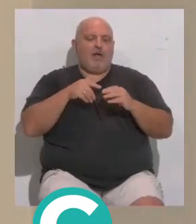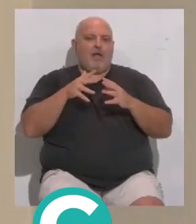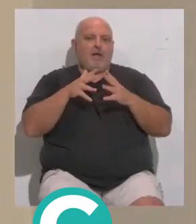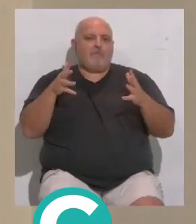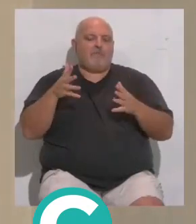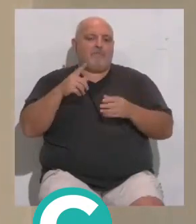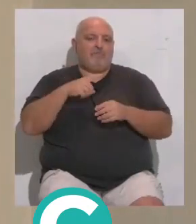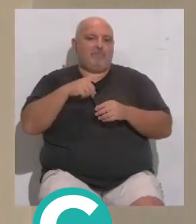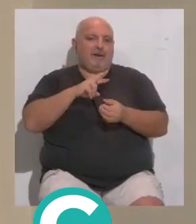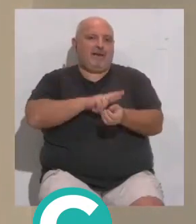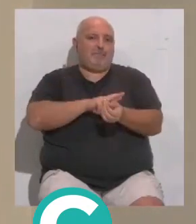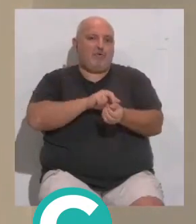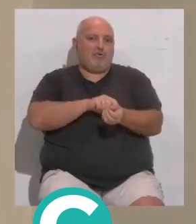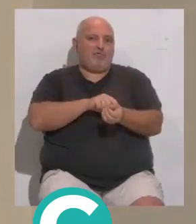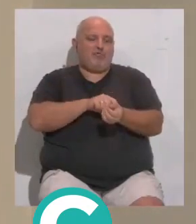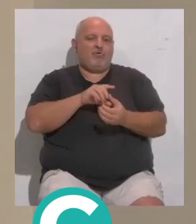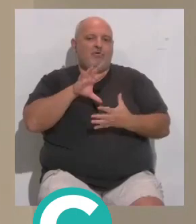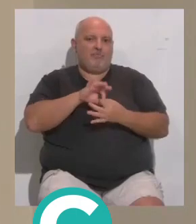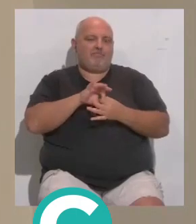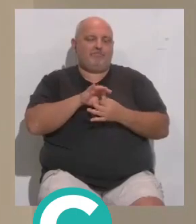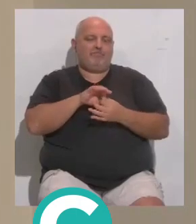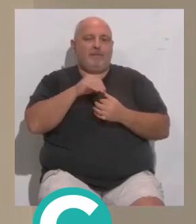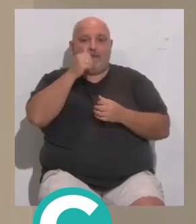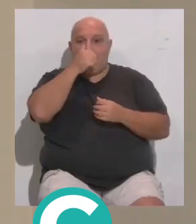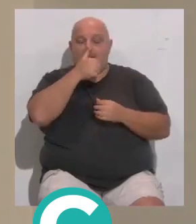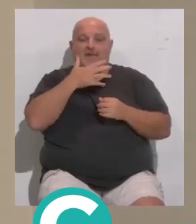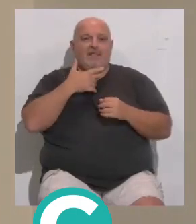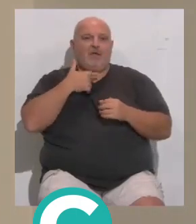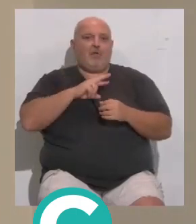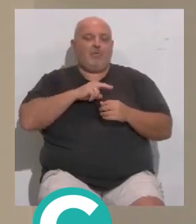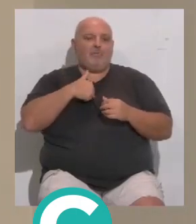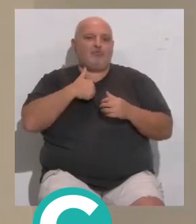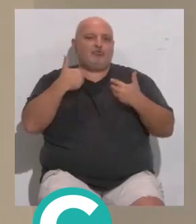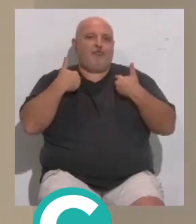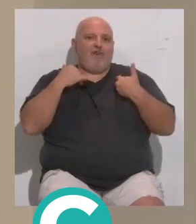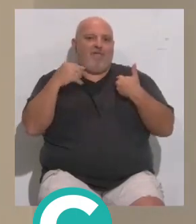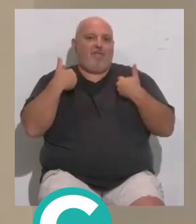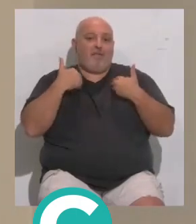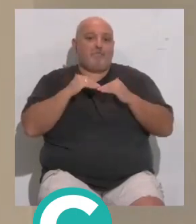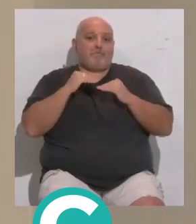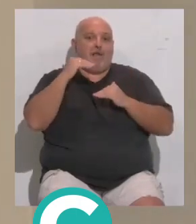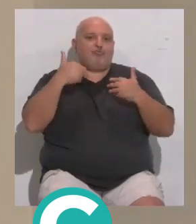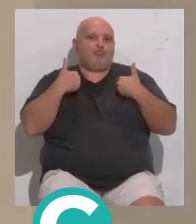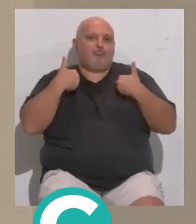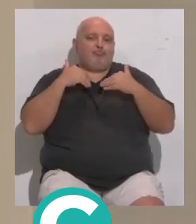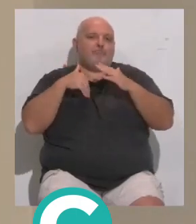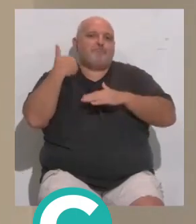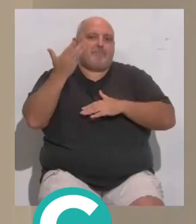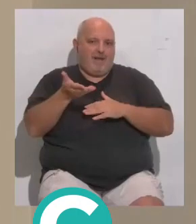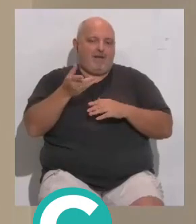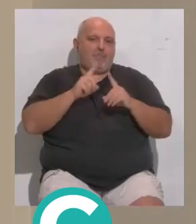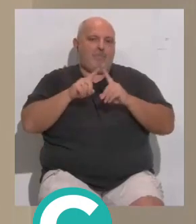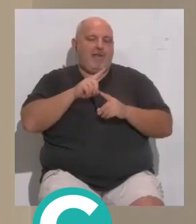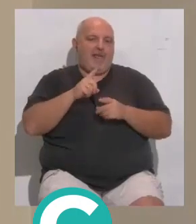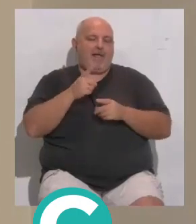del ritmo cardíaco, con ello un aumento de la contractilidad cardíaca, con lo cual hace que el corazón sufra. Cuanto más alto está el corazón, más ejercicio, más fuerza